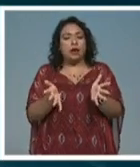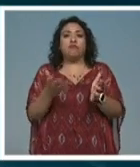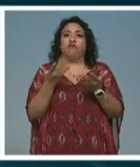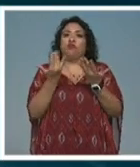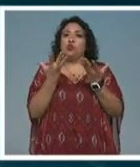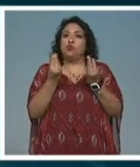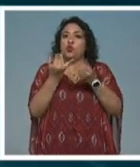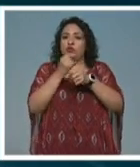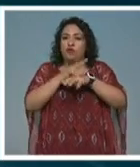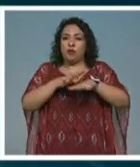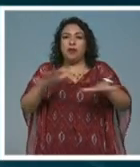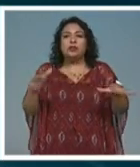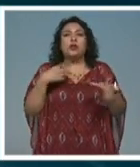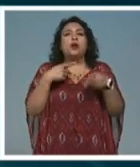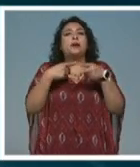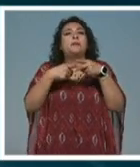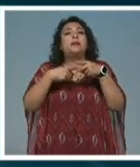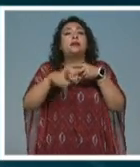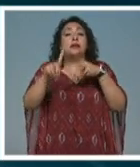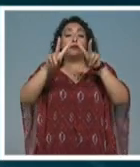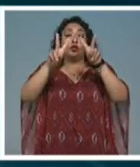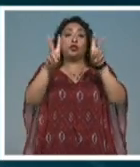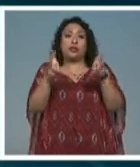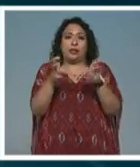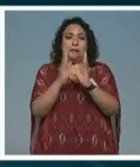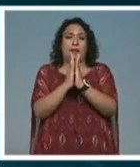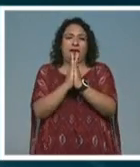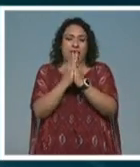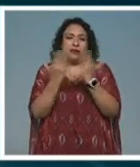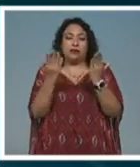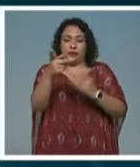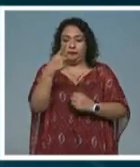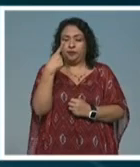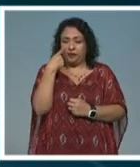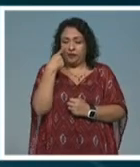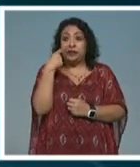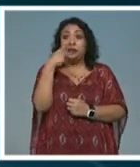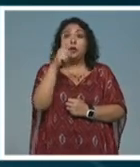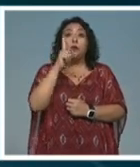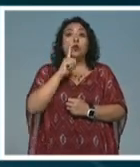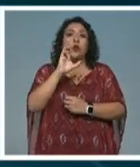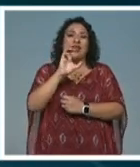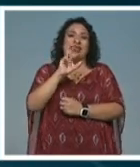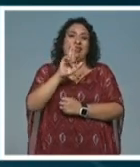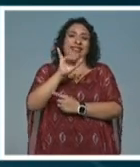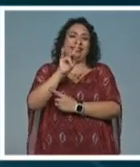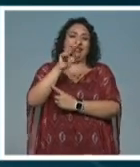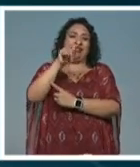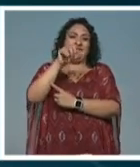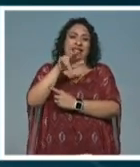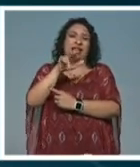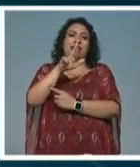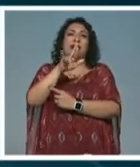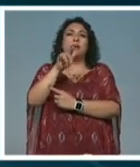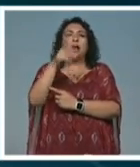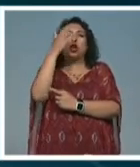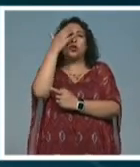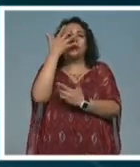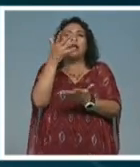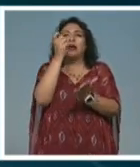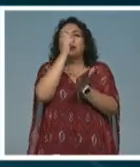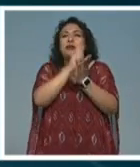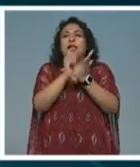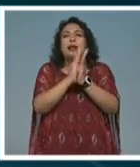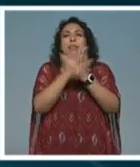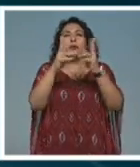mucha información, vamos a comenzar con un tema literario. Fíjense que Cristina Rivera Garza, quien conocemos por ser autora de libros